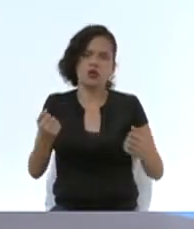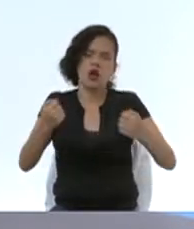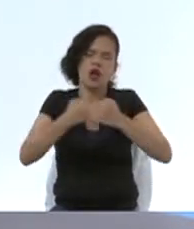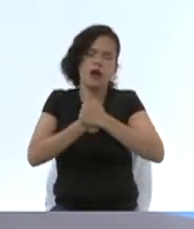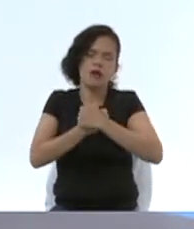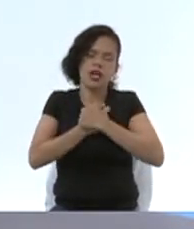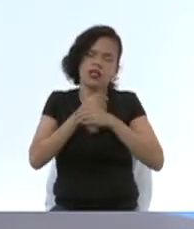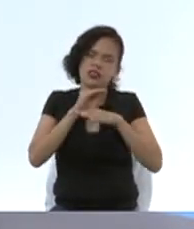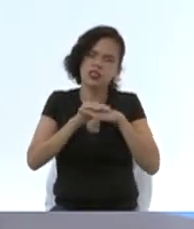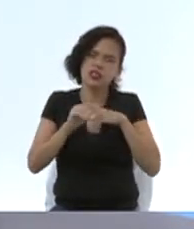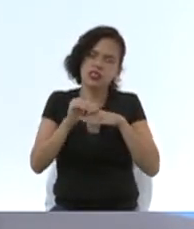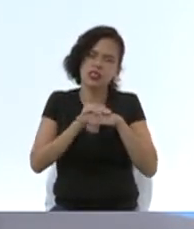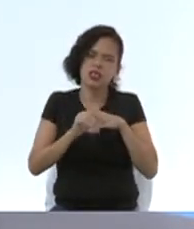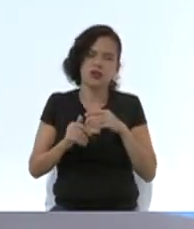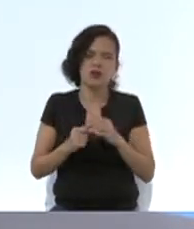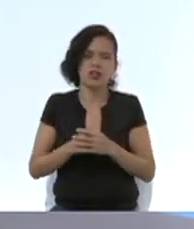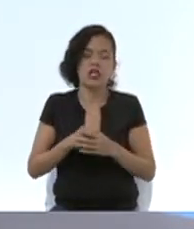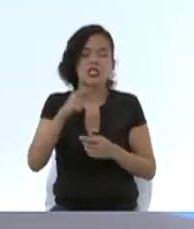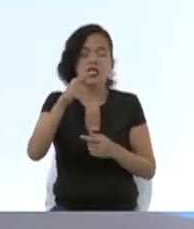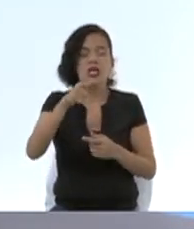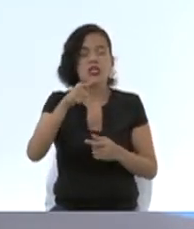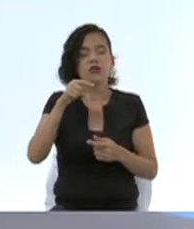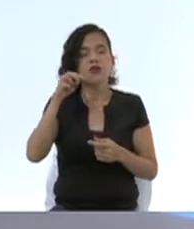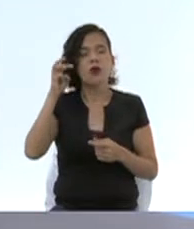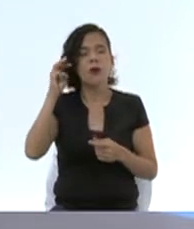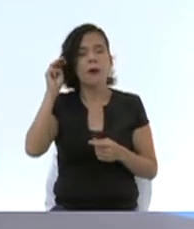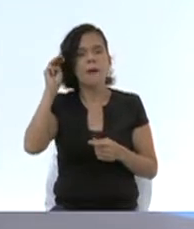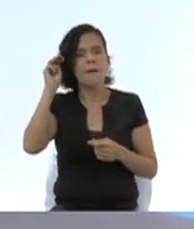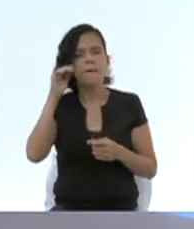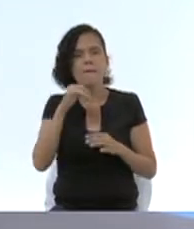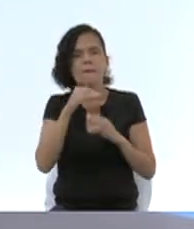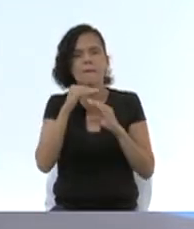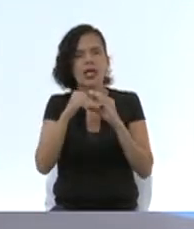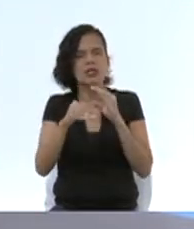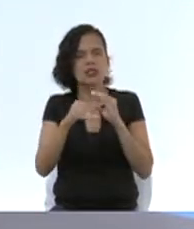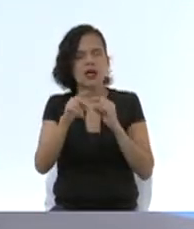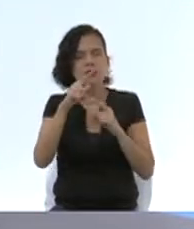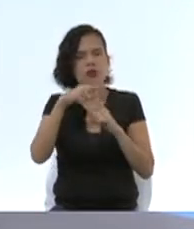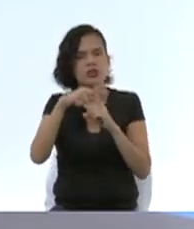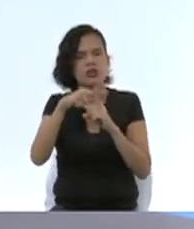esa ternura y esos mensajes positivos que a ellos les encantan. ¿Sí?